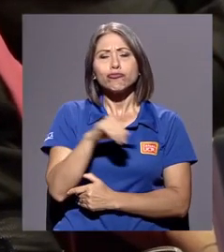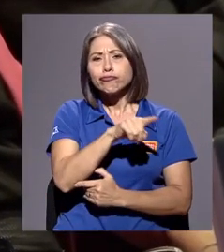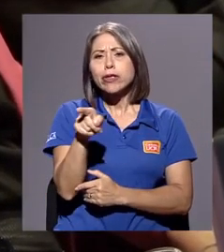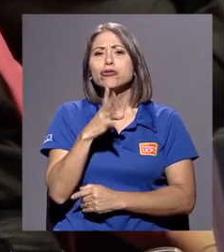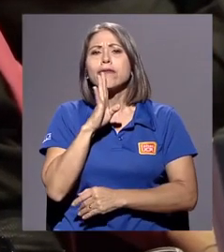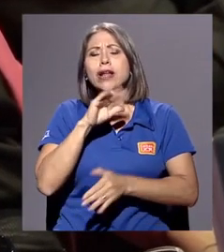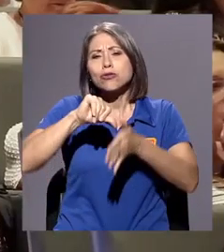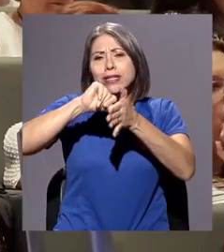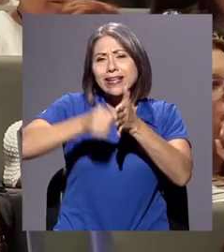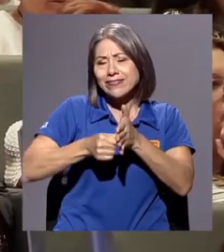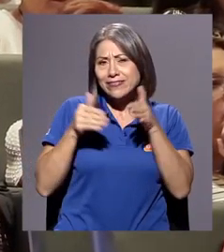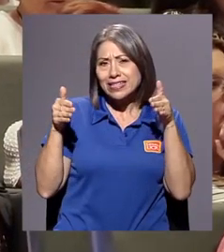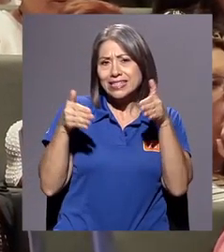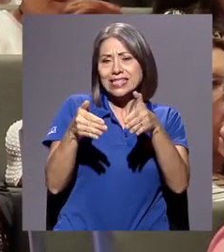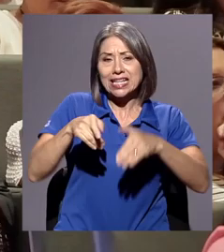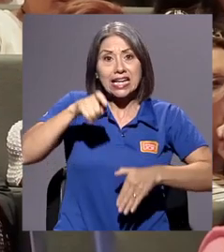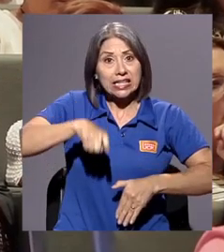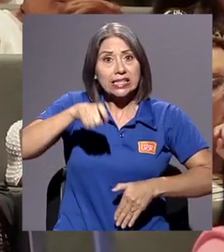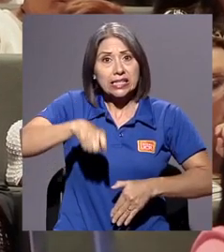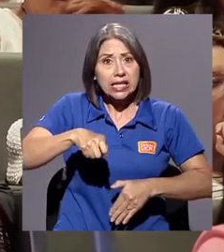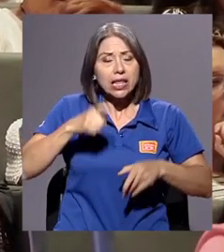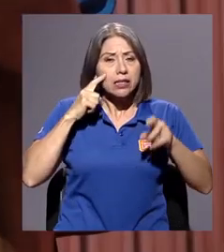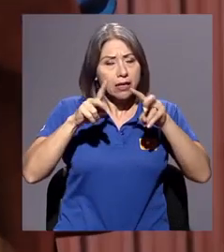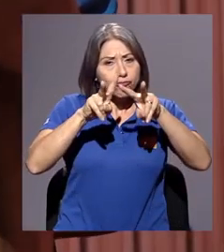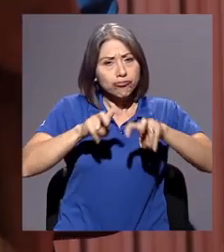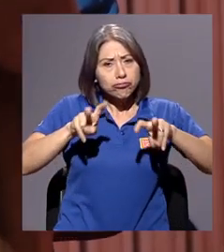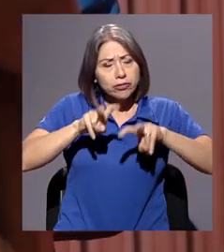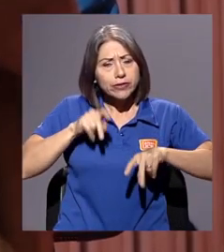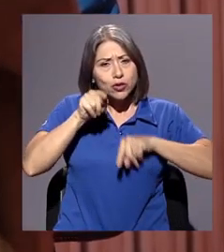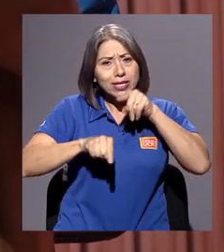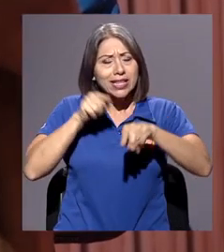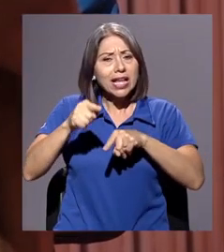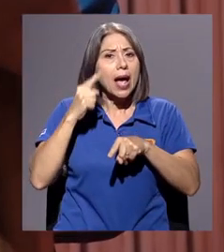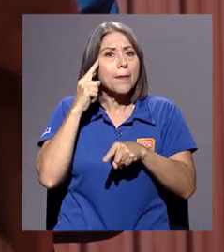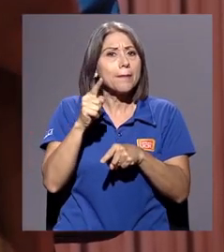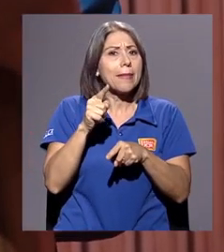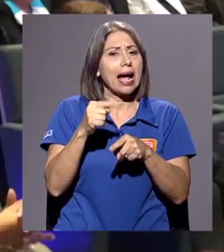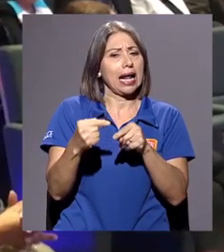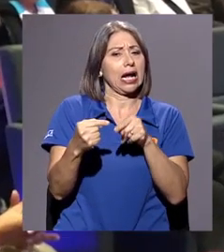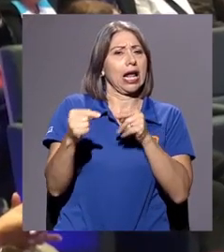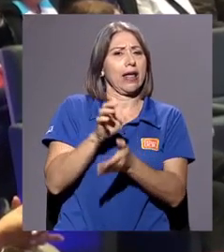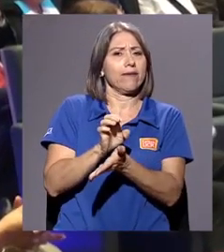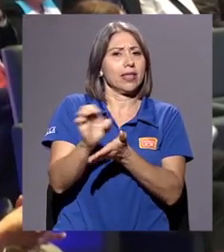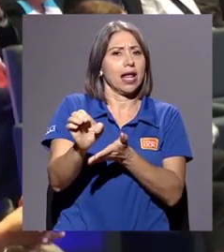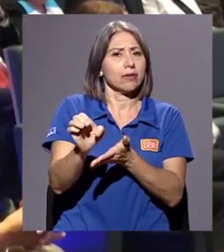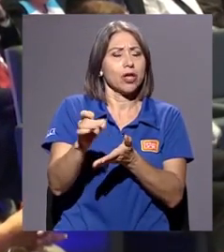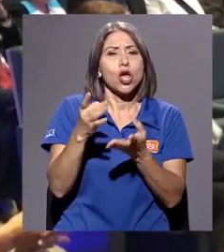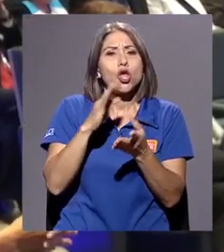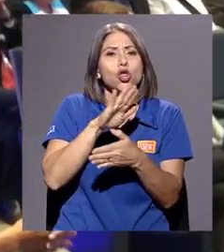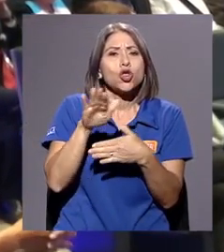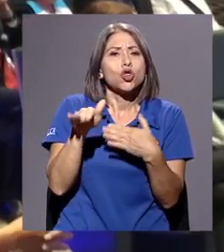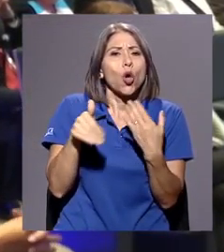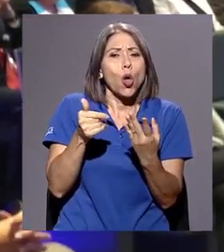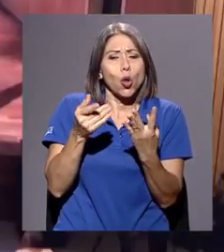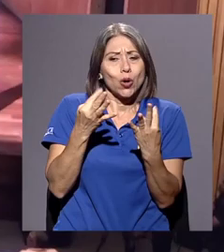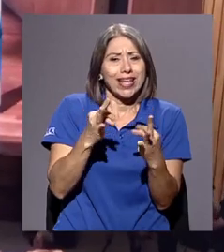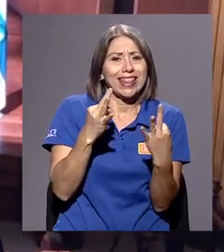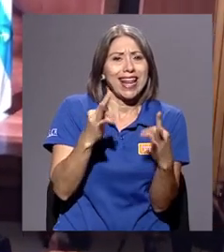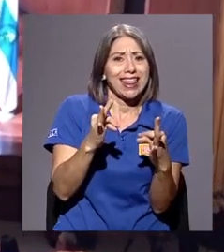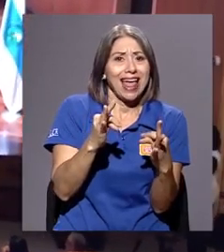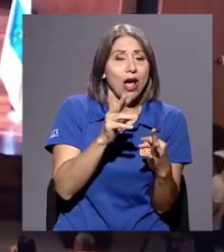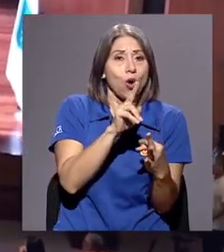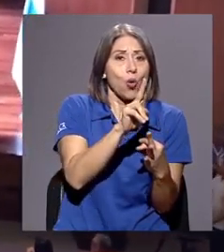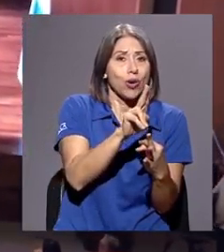en la necesidad existente de hacer una revisión crítica para combatir todo intento de transformación de la Universidad